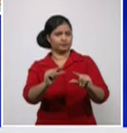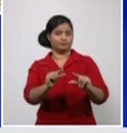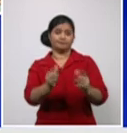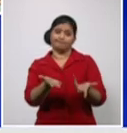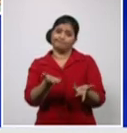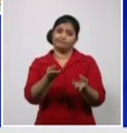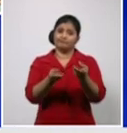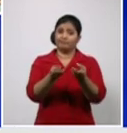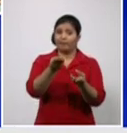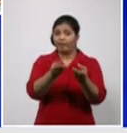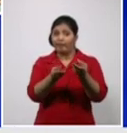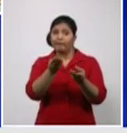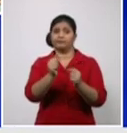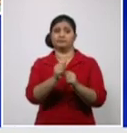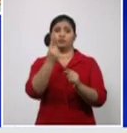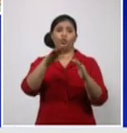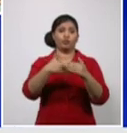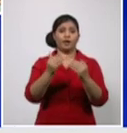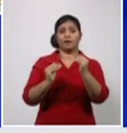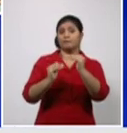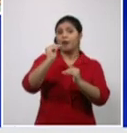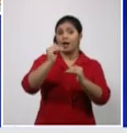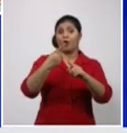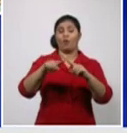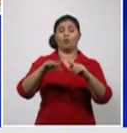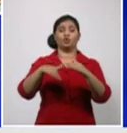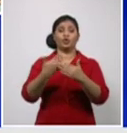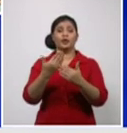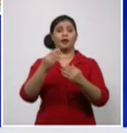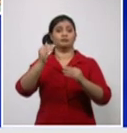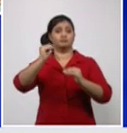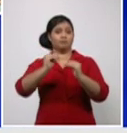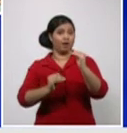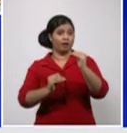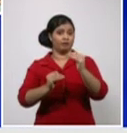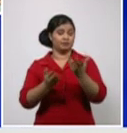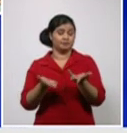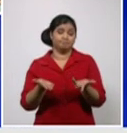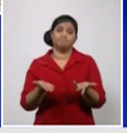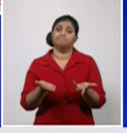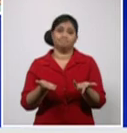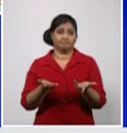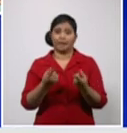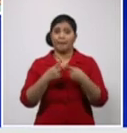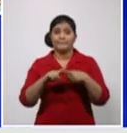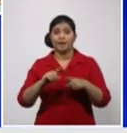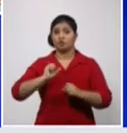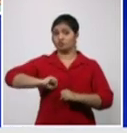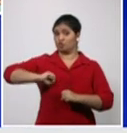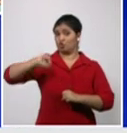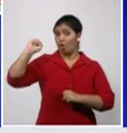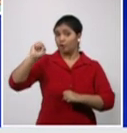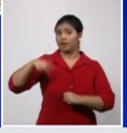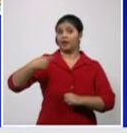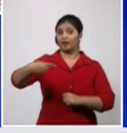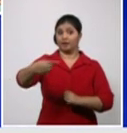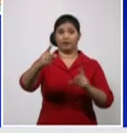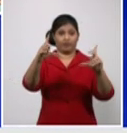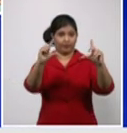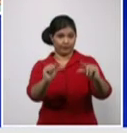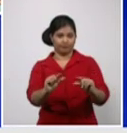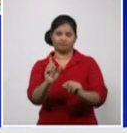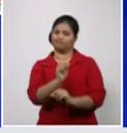de 13,82 y la de Las Tunas con una tasa de 7,13 por 100.000